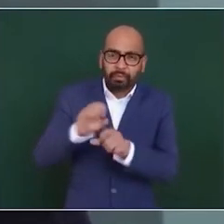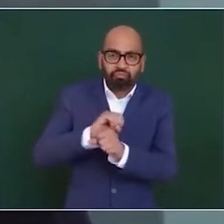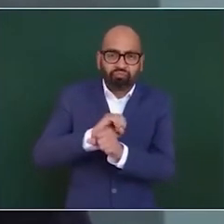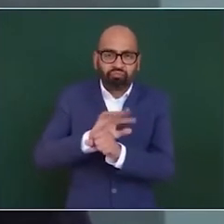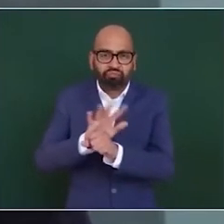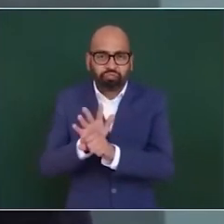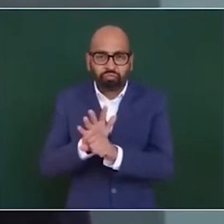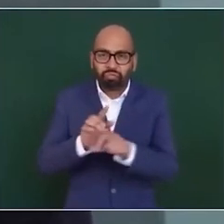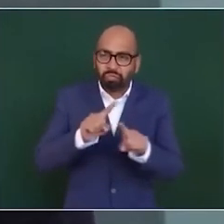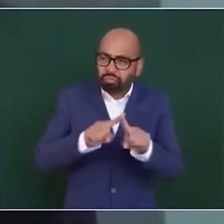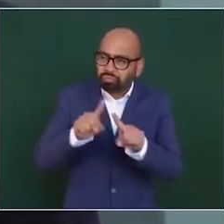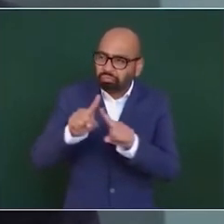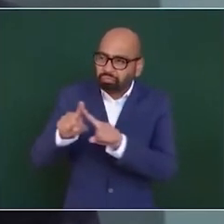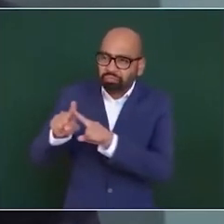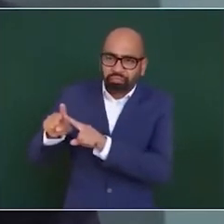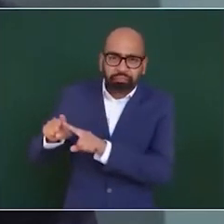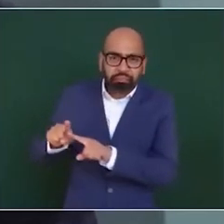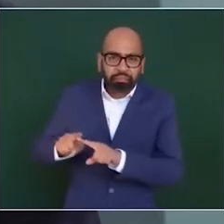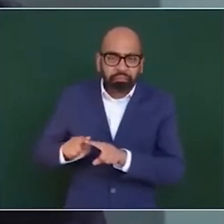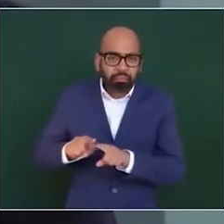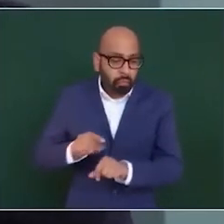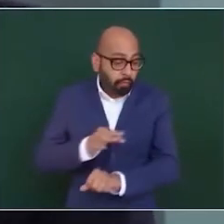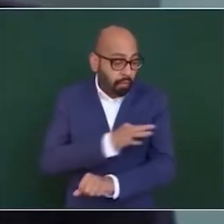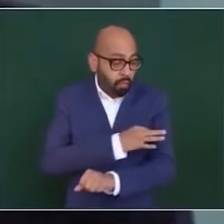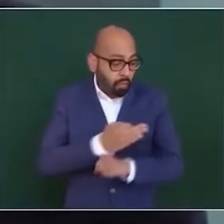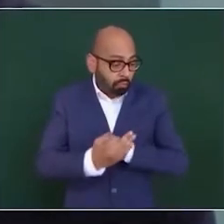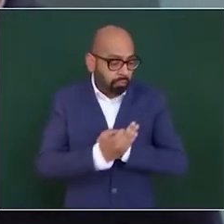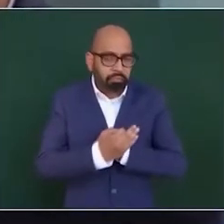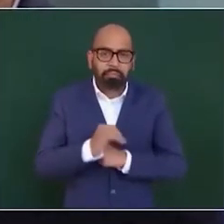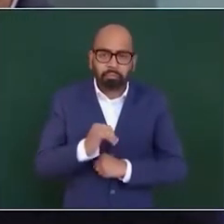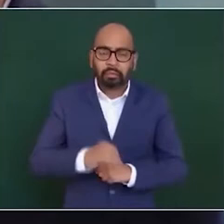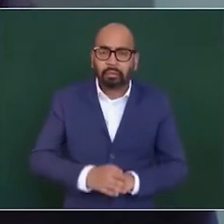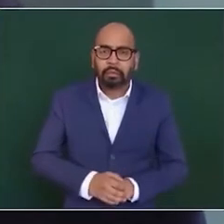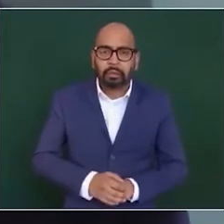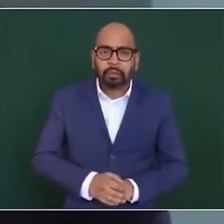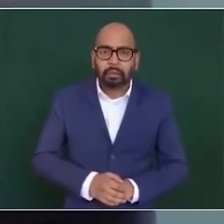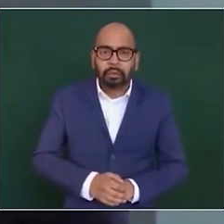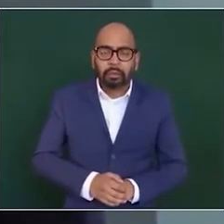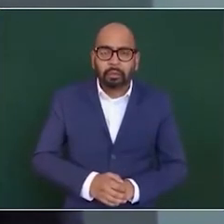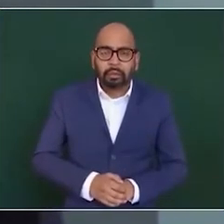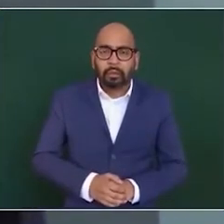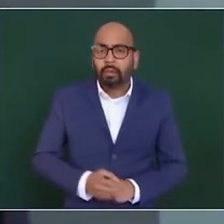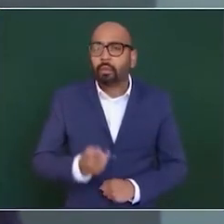Por eso no debe de haber